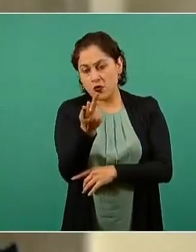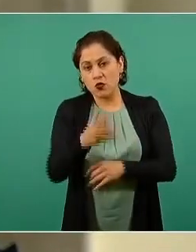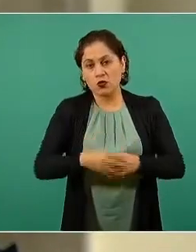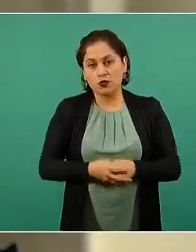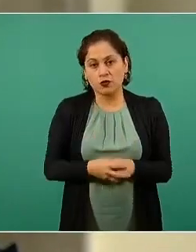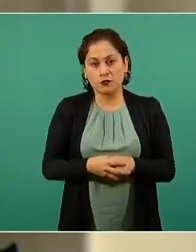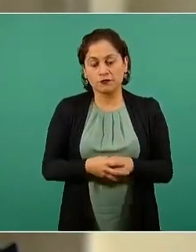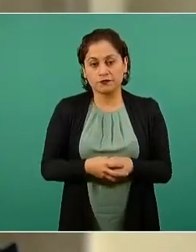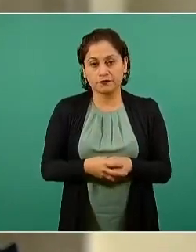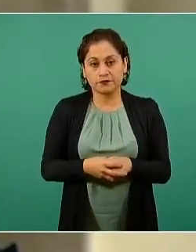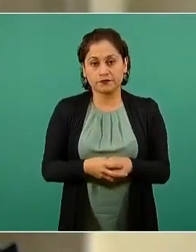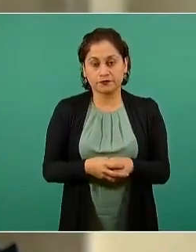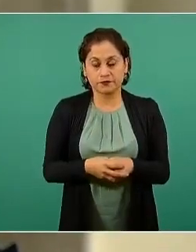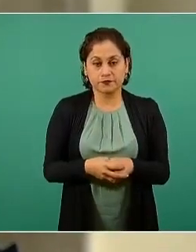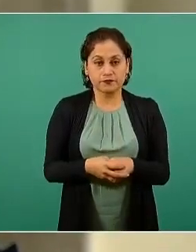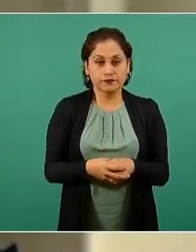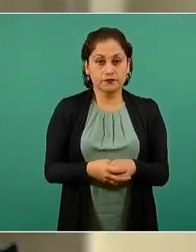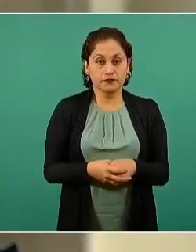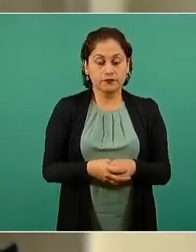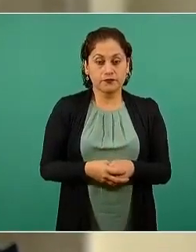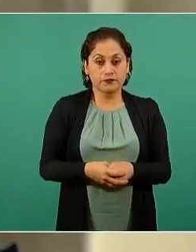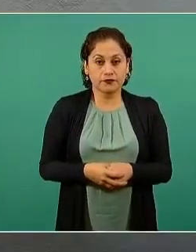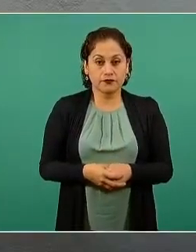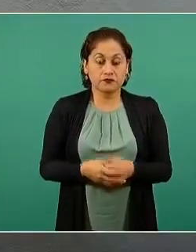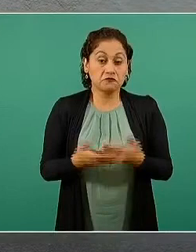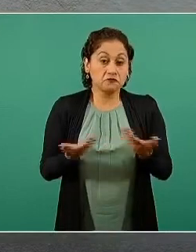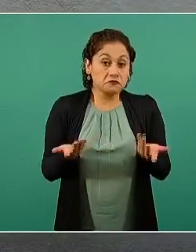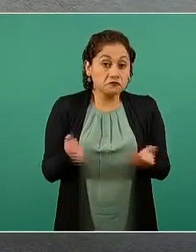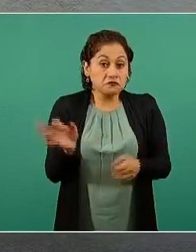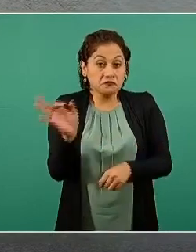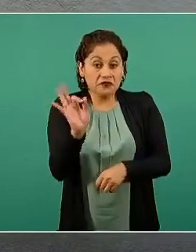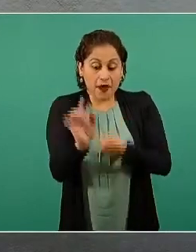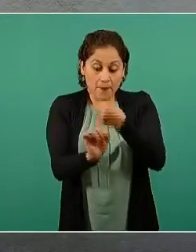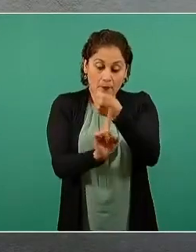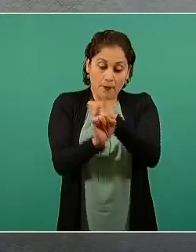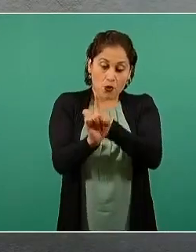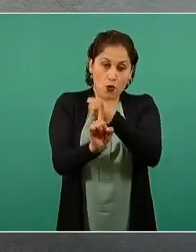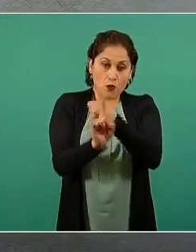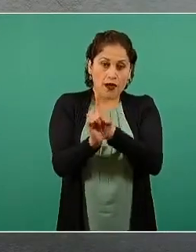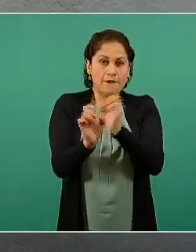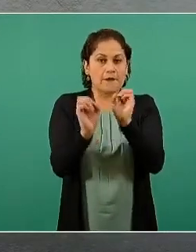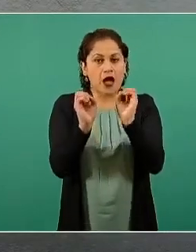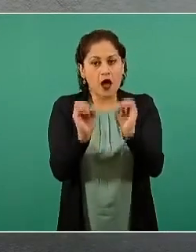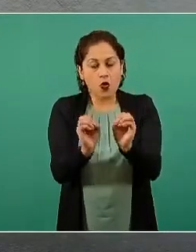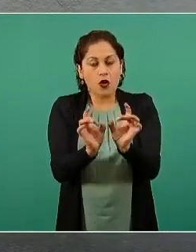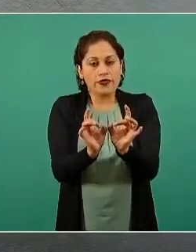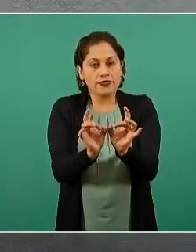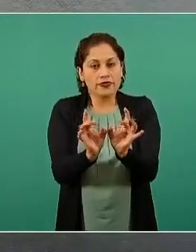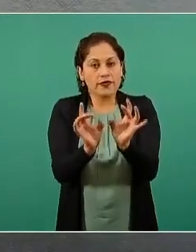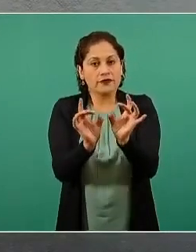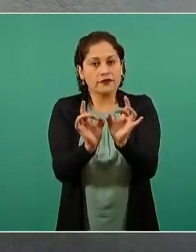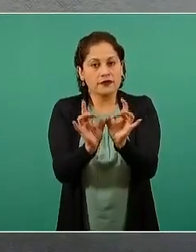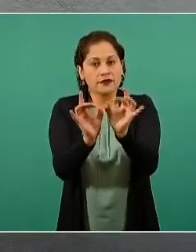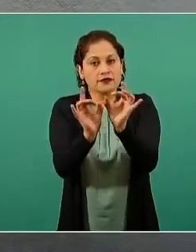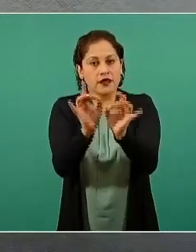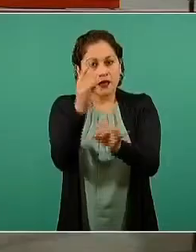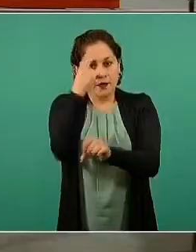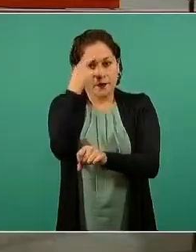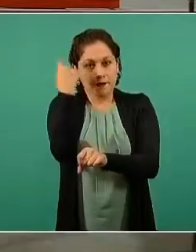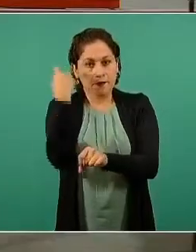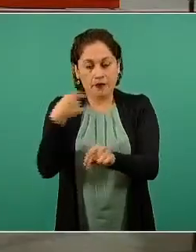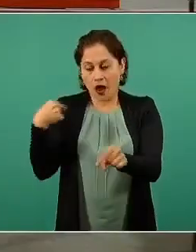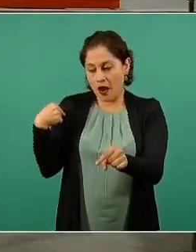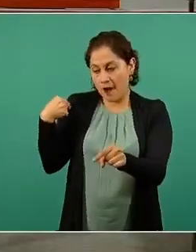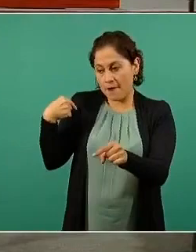los problemas, o en este caso, las situaciones que tuvieron que superar precisamente para consolidar todo este